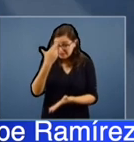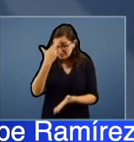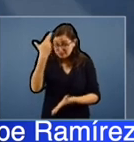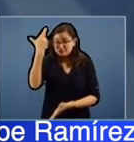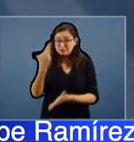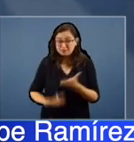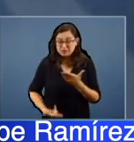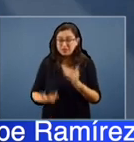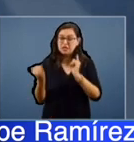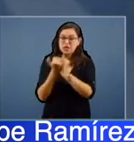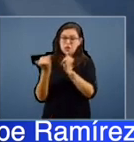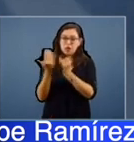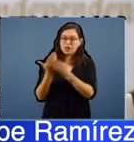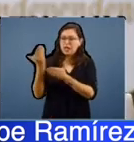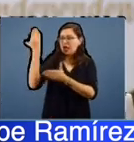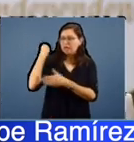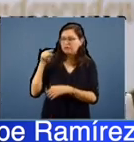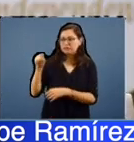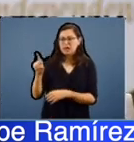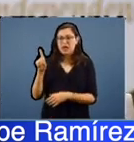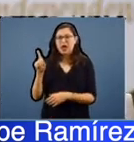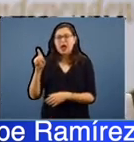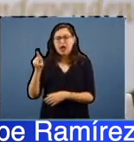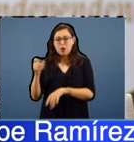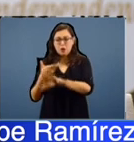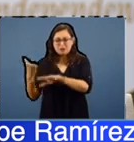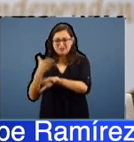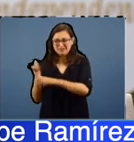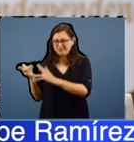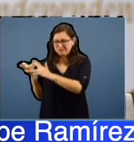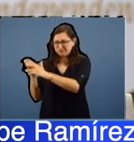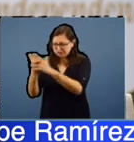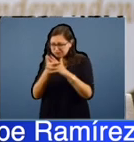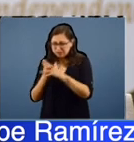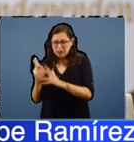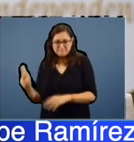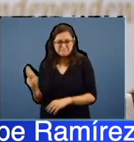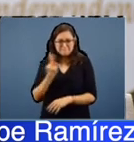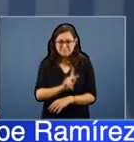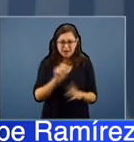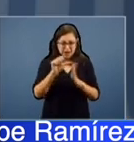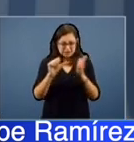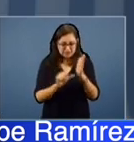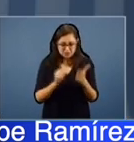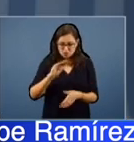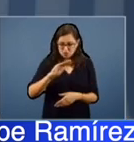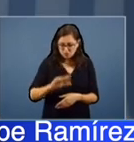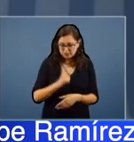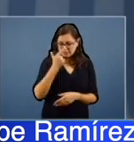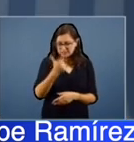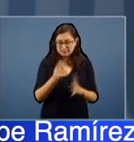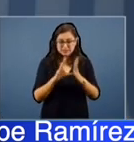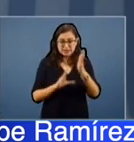el caso de Aguas Blancas, que era la matanza de Aguas Blancas. La interpretación que se hizo en ese momento del artículo 97 constitucional